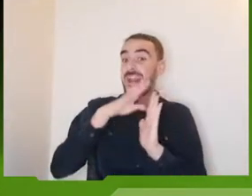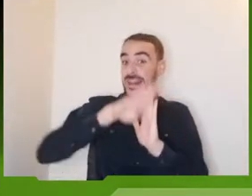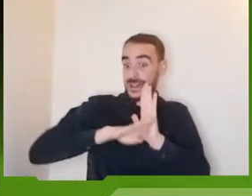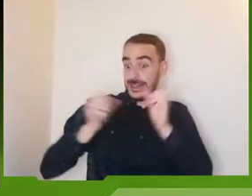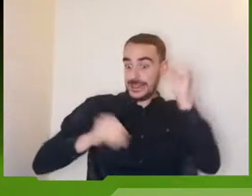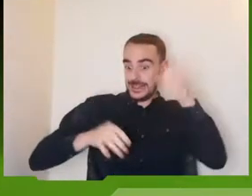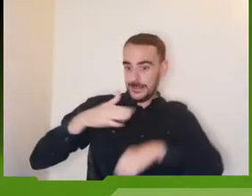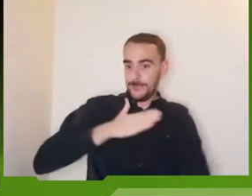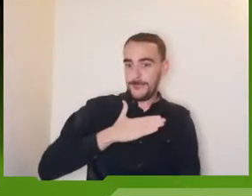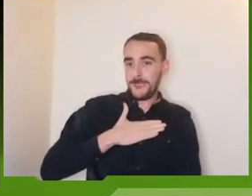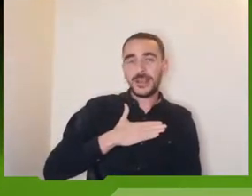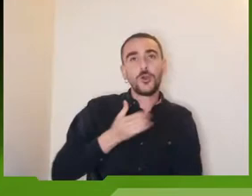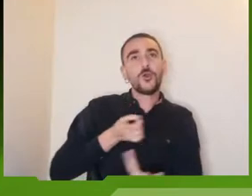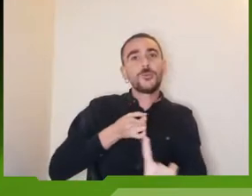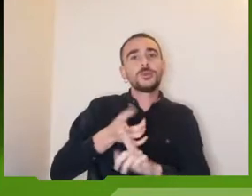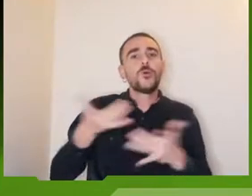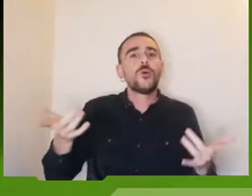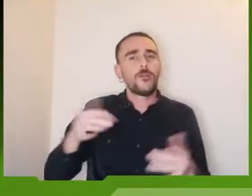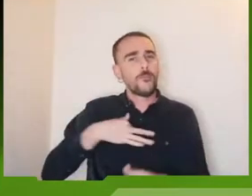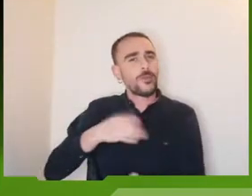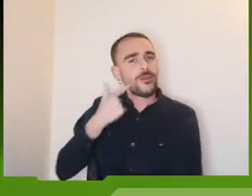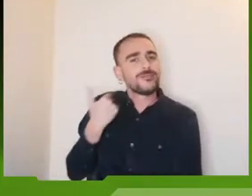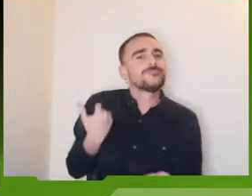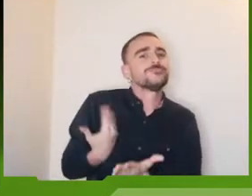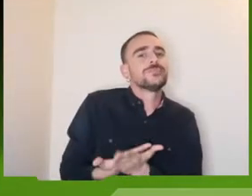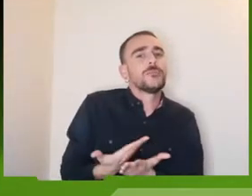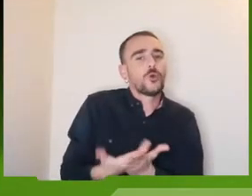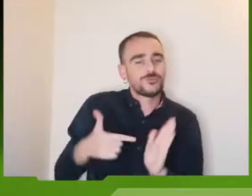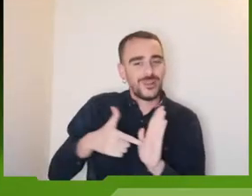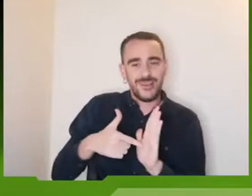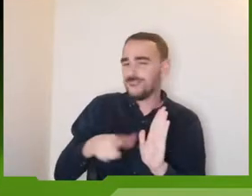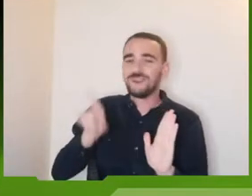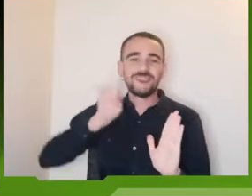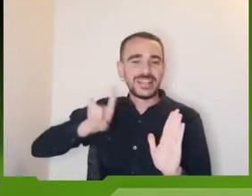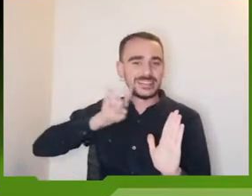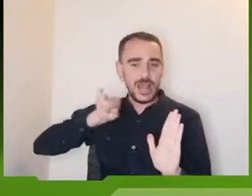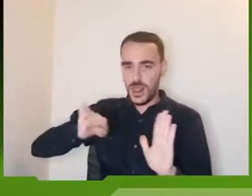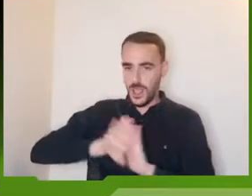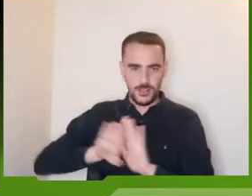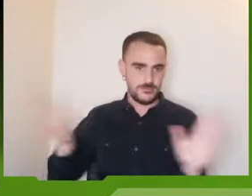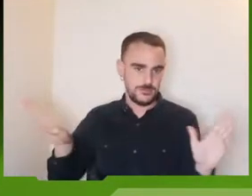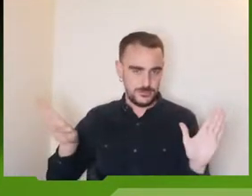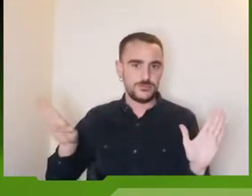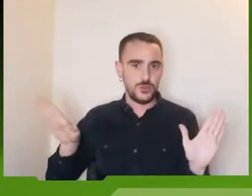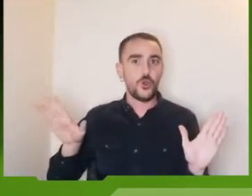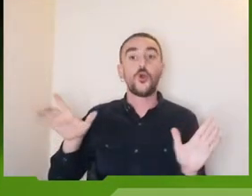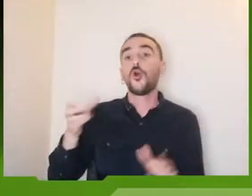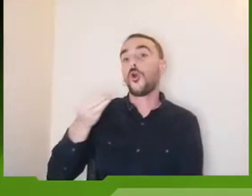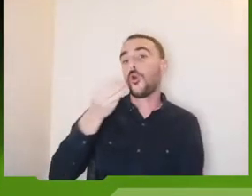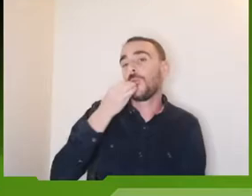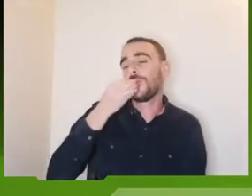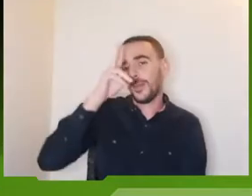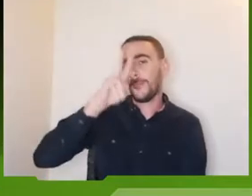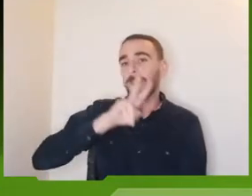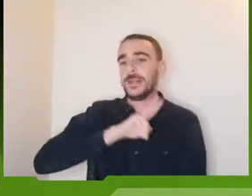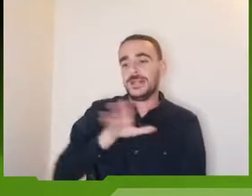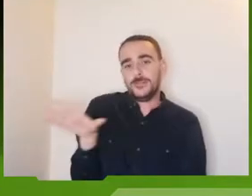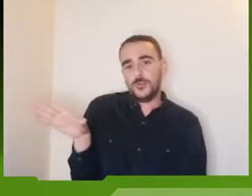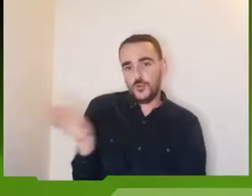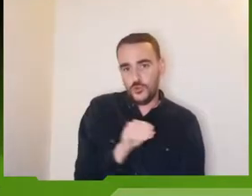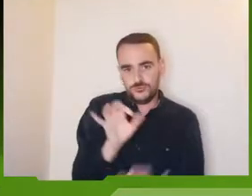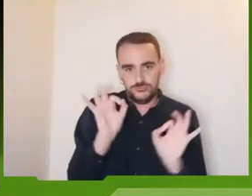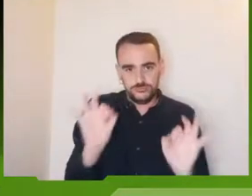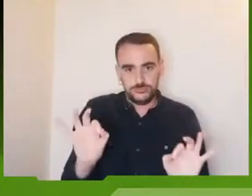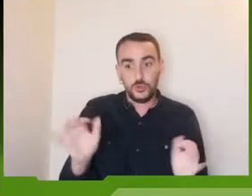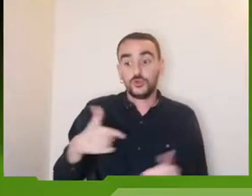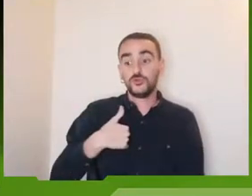que la peña entienda que eso es mentira. Yo puedo hablar desde mi posición como